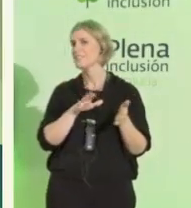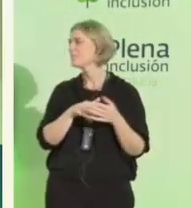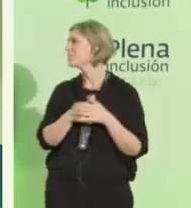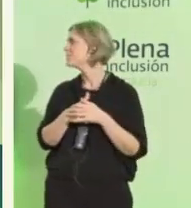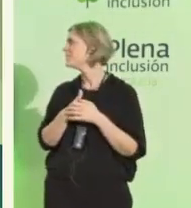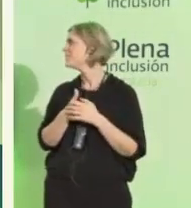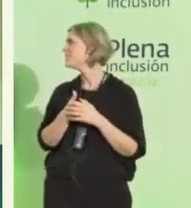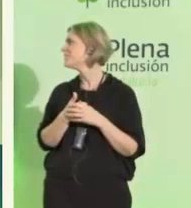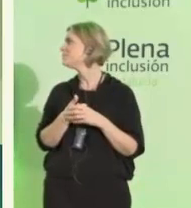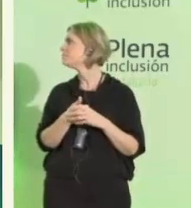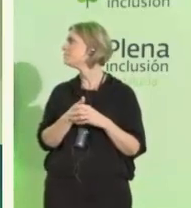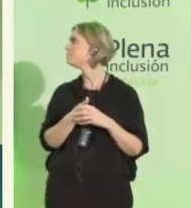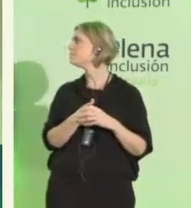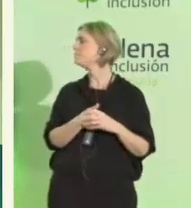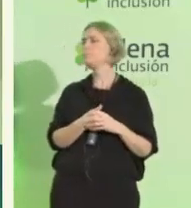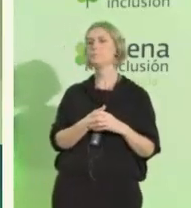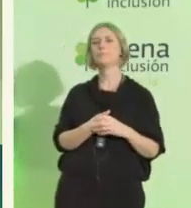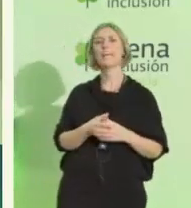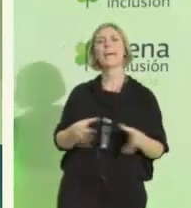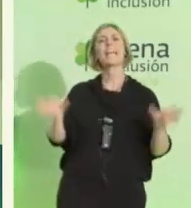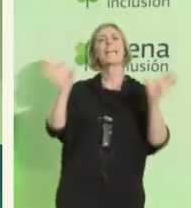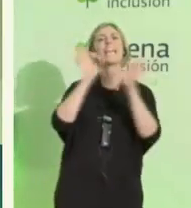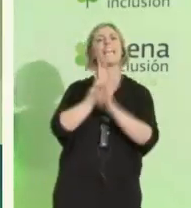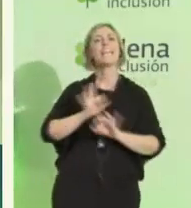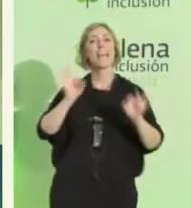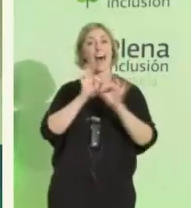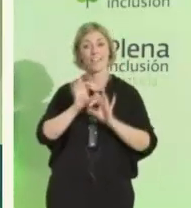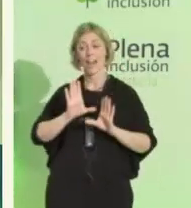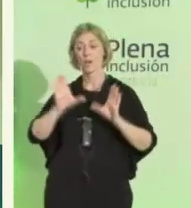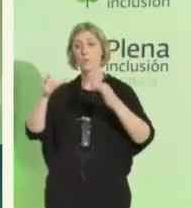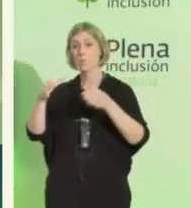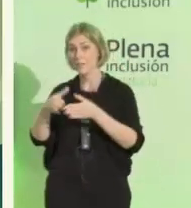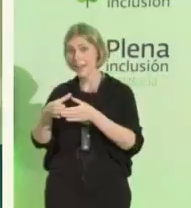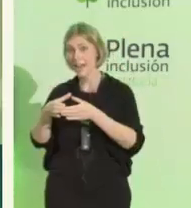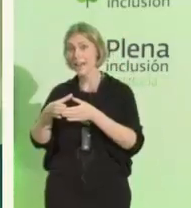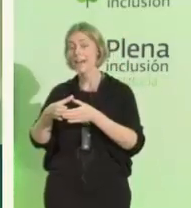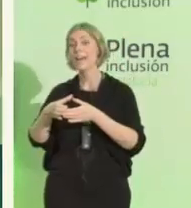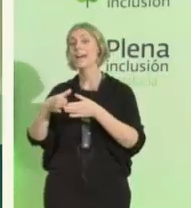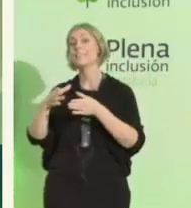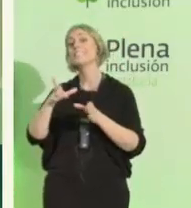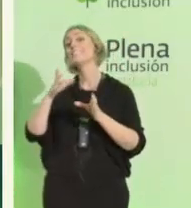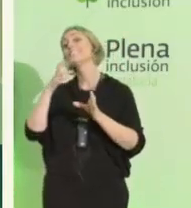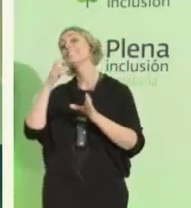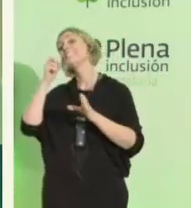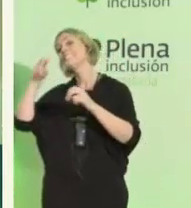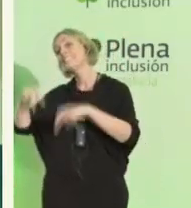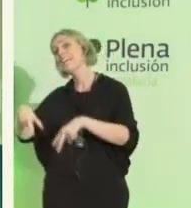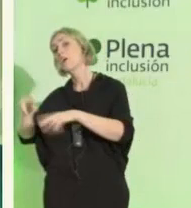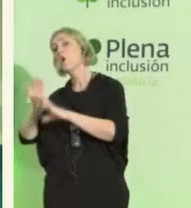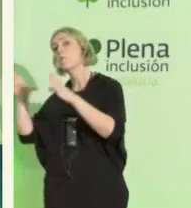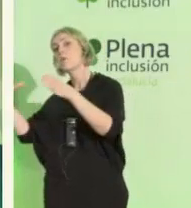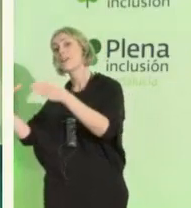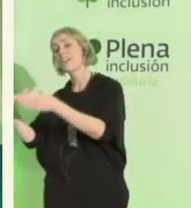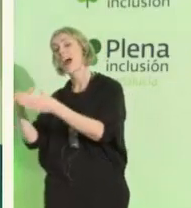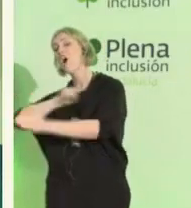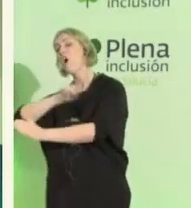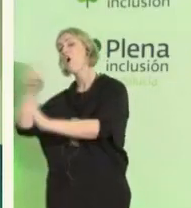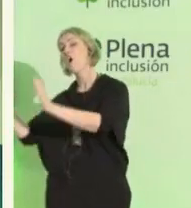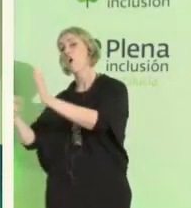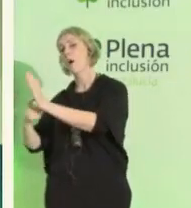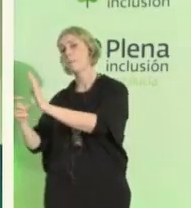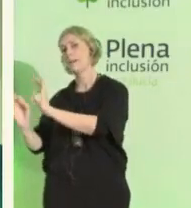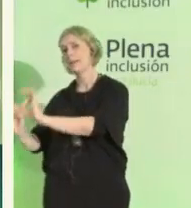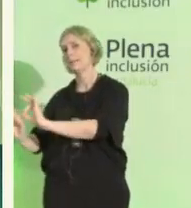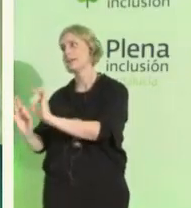nada de la comunidad sin toda la comunidad ya de la espada o buen mensaje